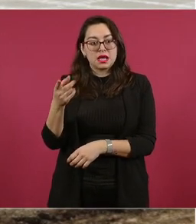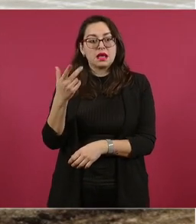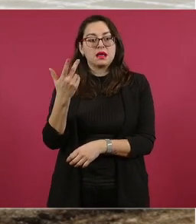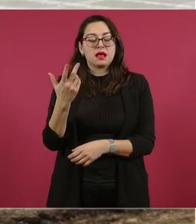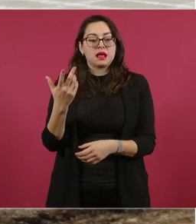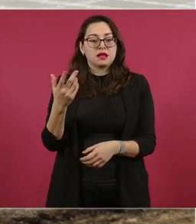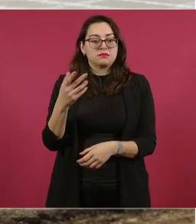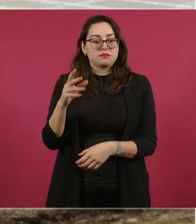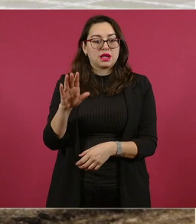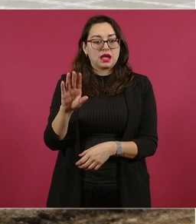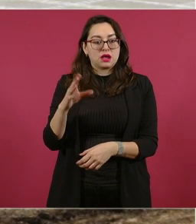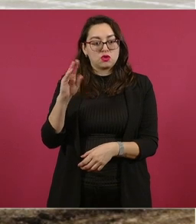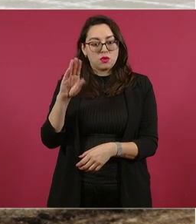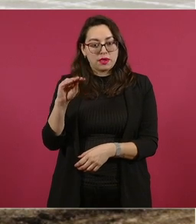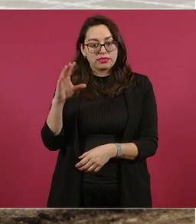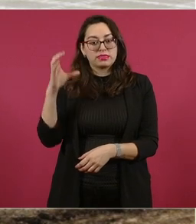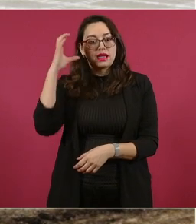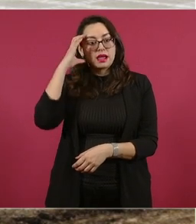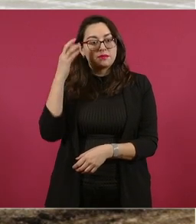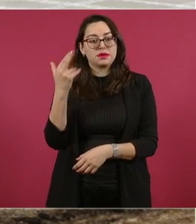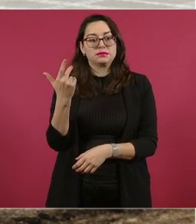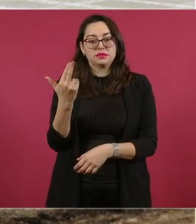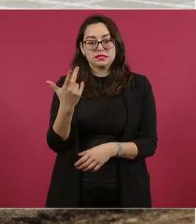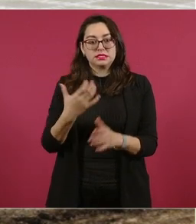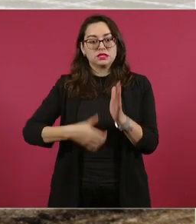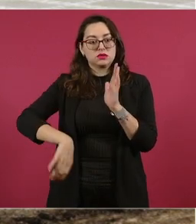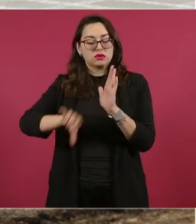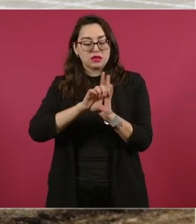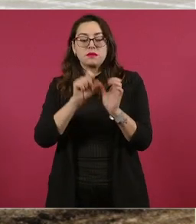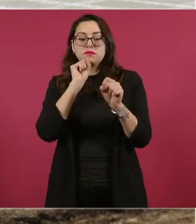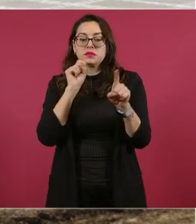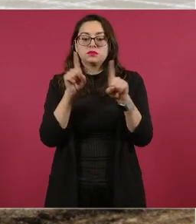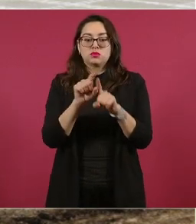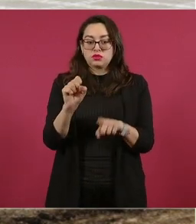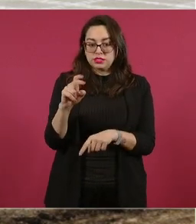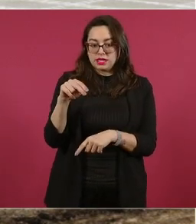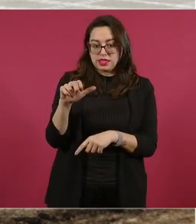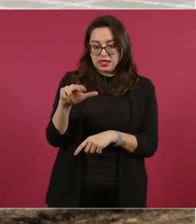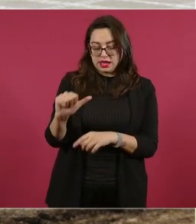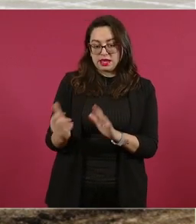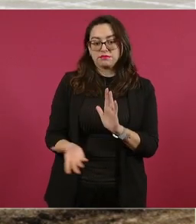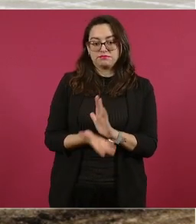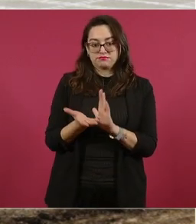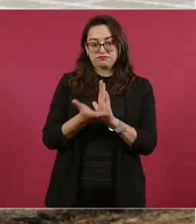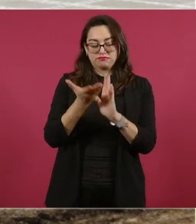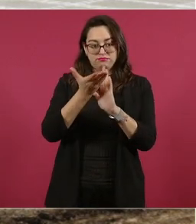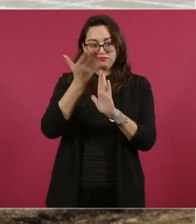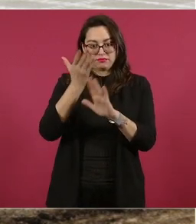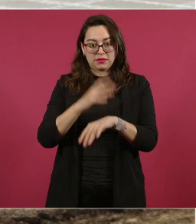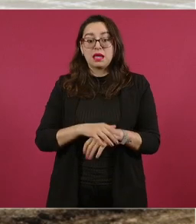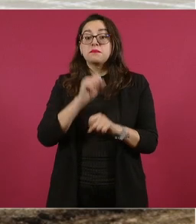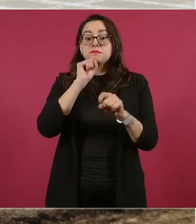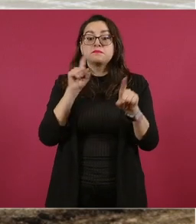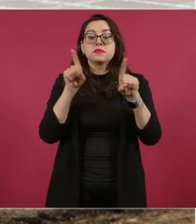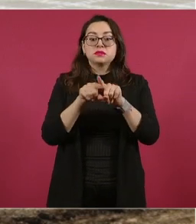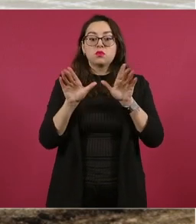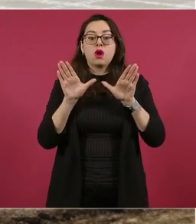consultorios, 3 quirófanos, también construido por la Sedena con los recursos del avión presidencial, una inversión